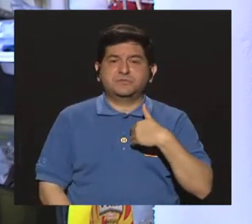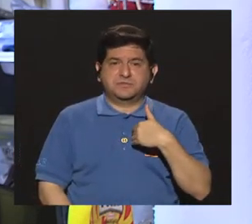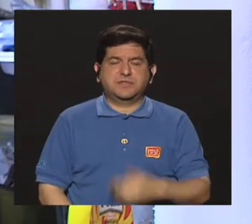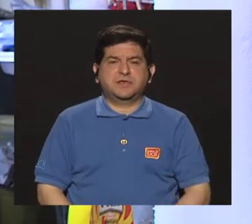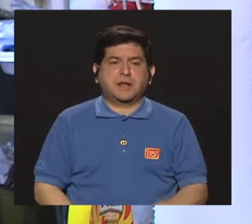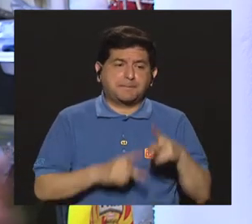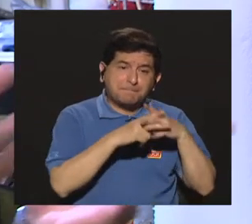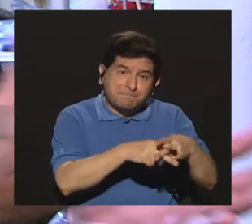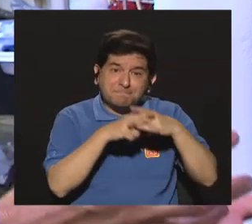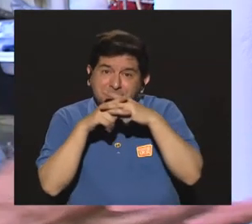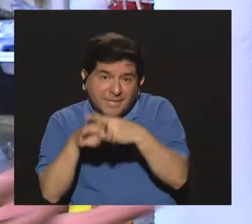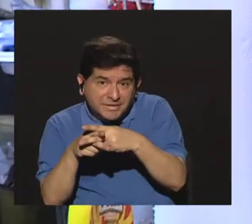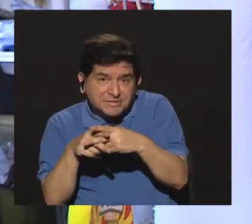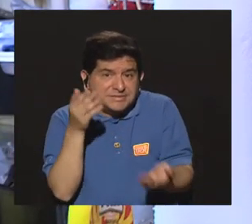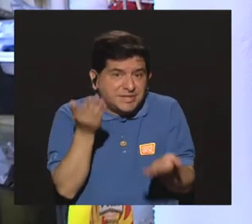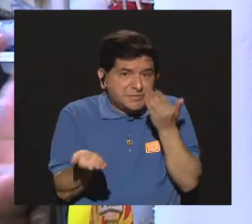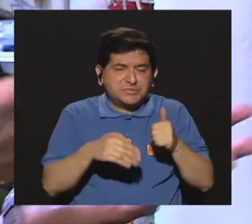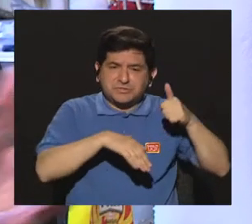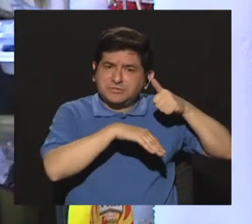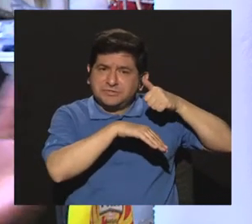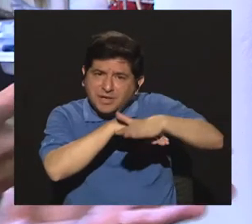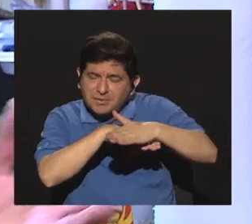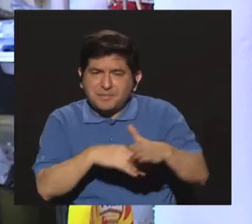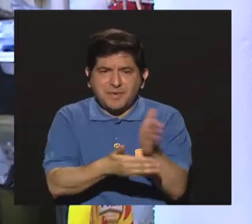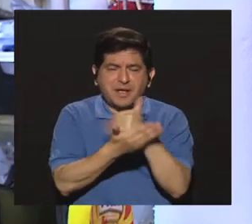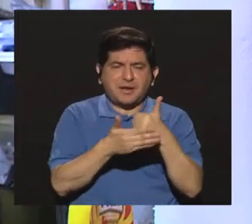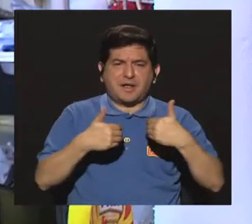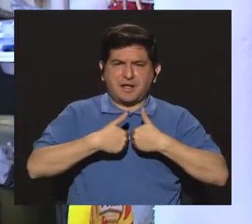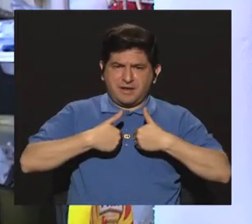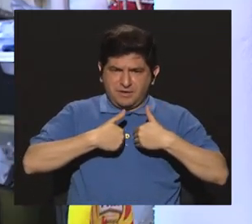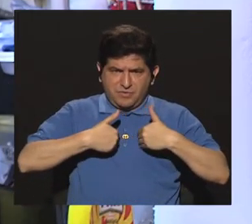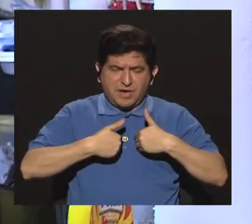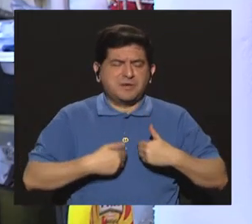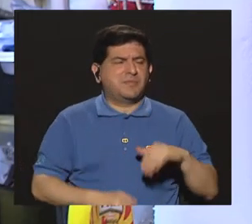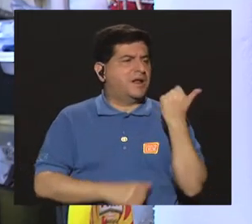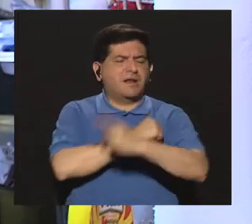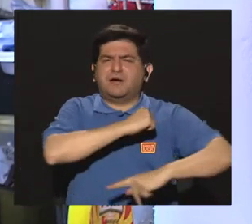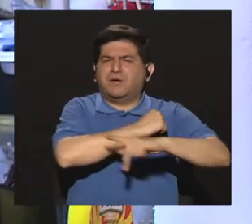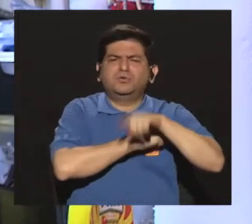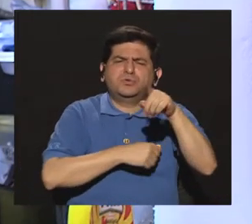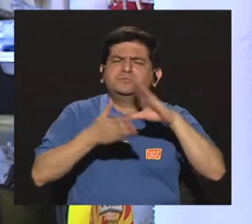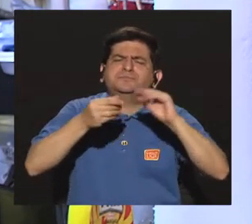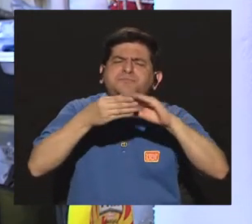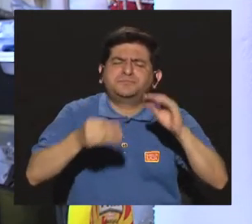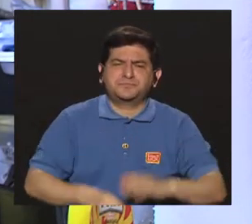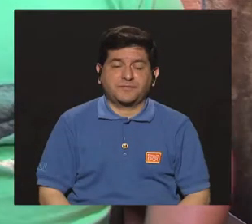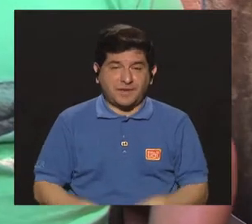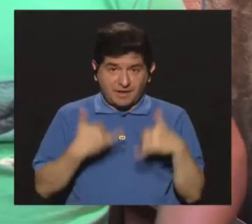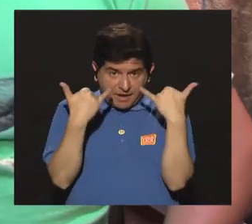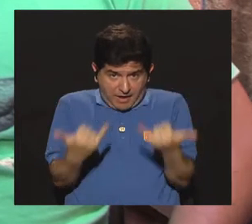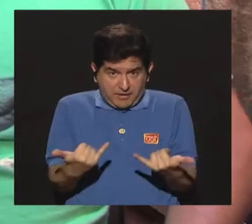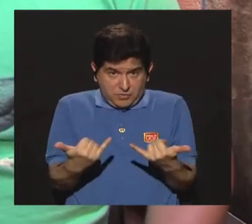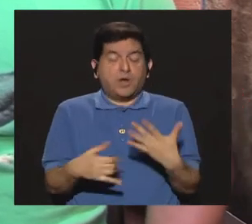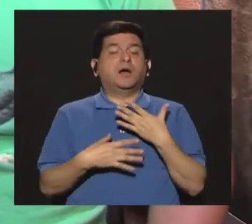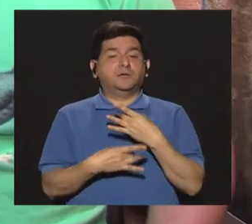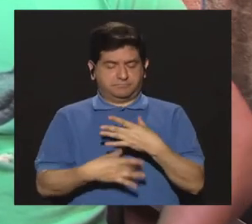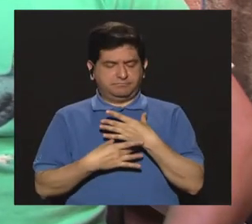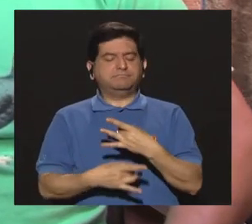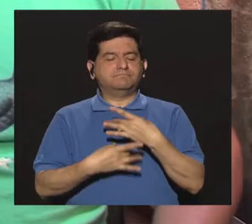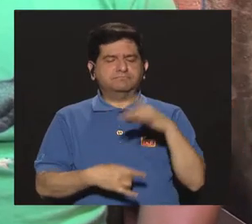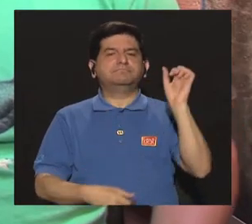tienen acá hay préstamos ustedes han enviado algunos de estos ejemplares al exterior coméntenos de esa parte actualmente